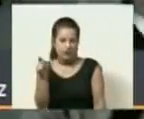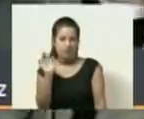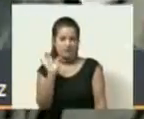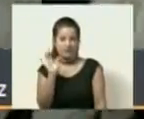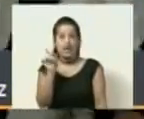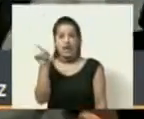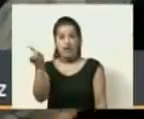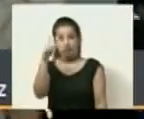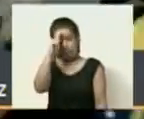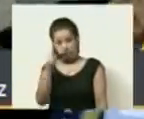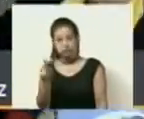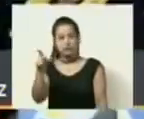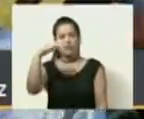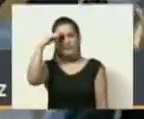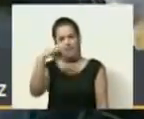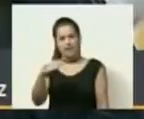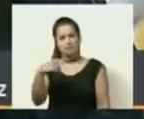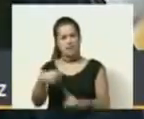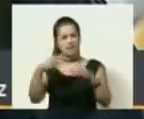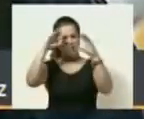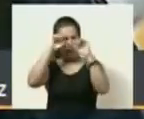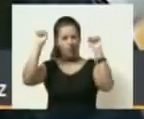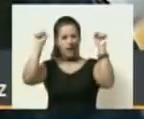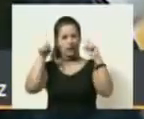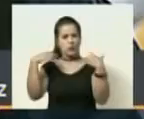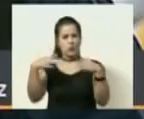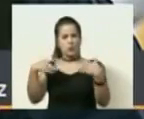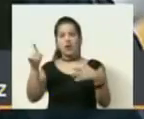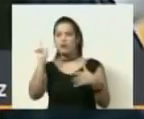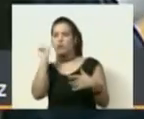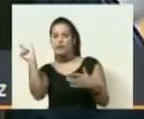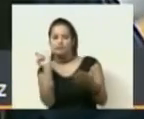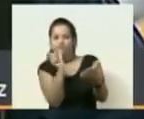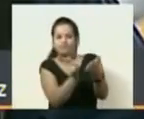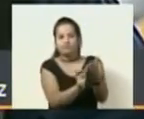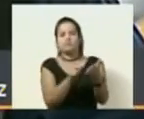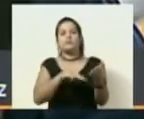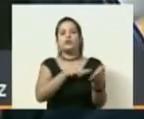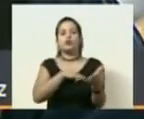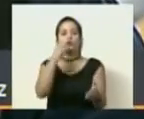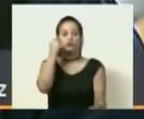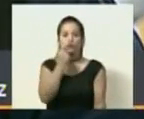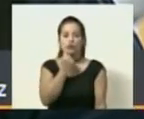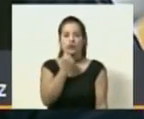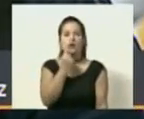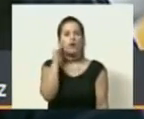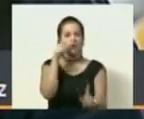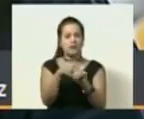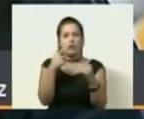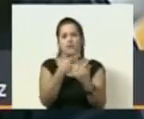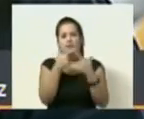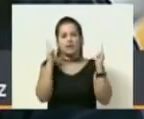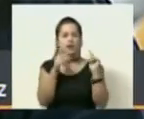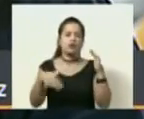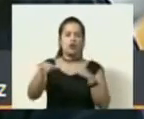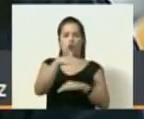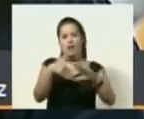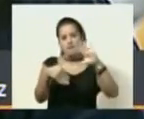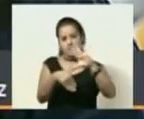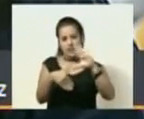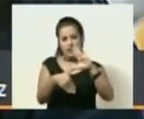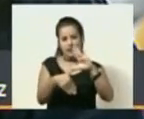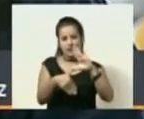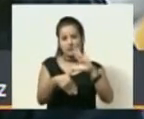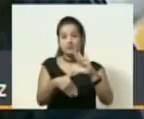político, militares y diplomáticos colocados al servicio de la causa liberaria de nuestra América.